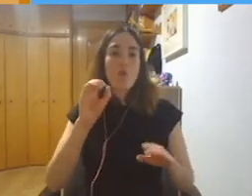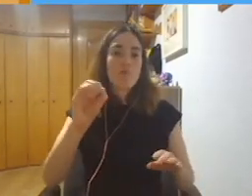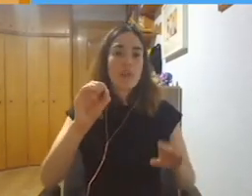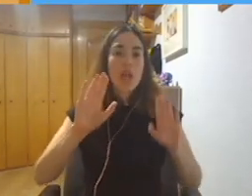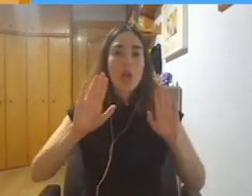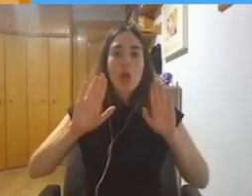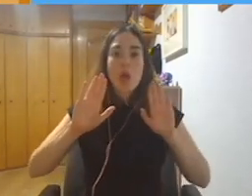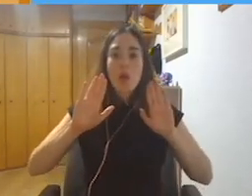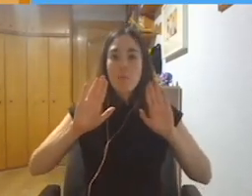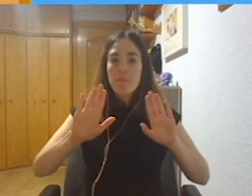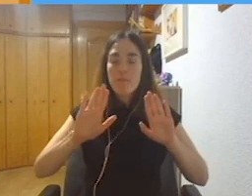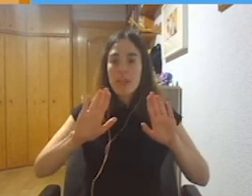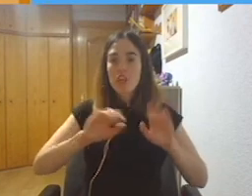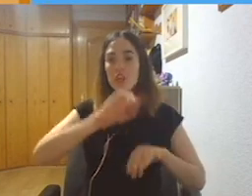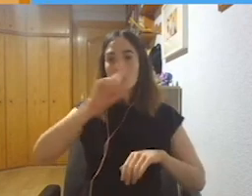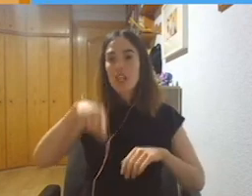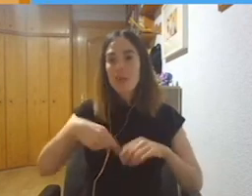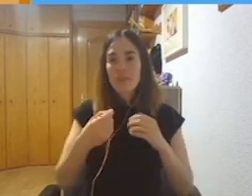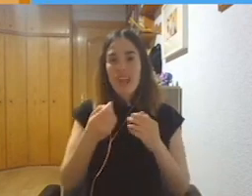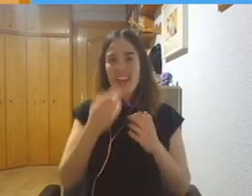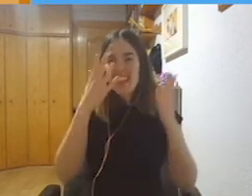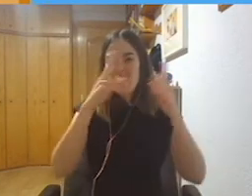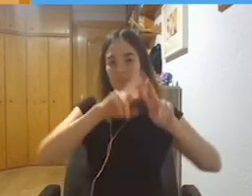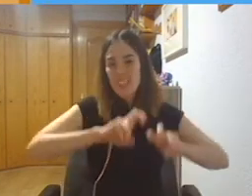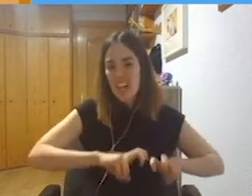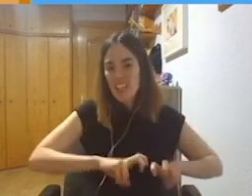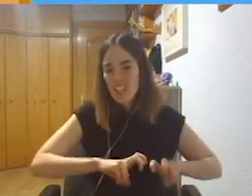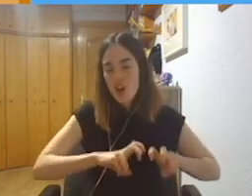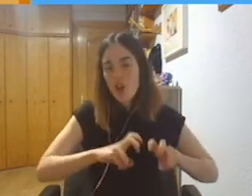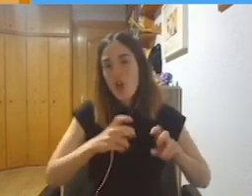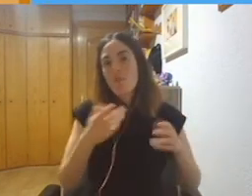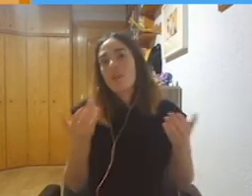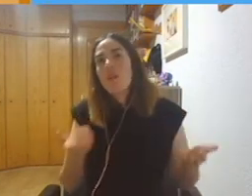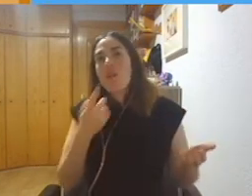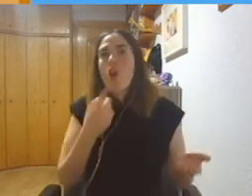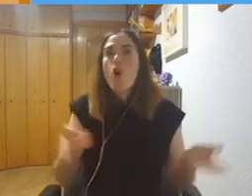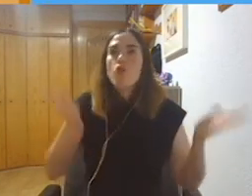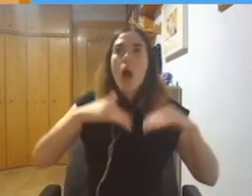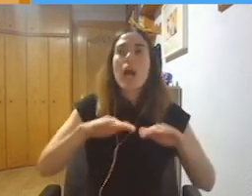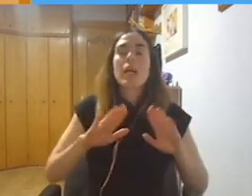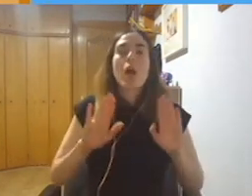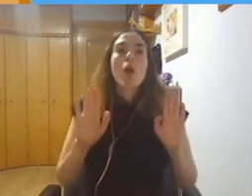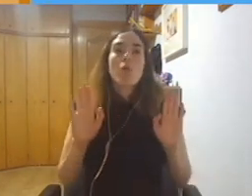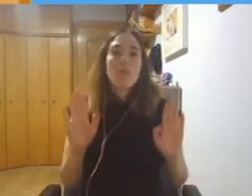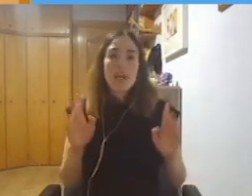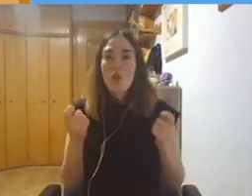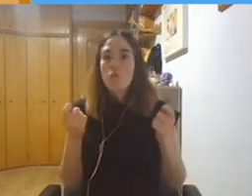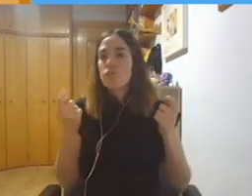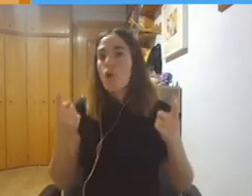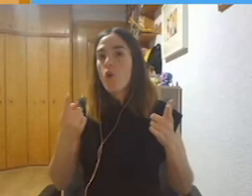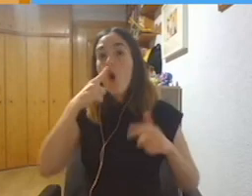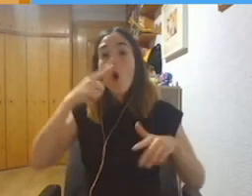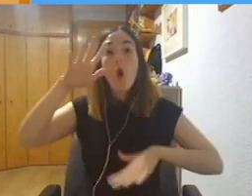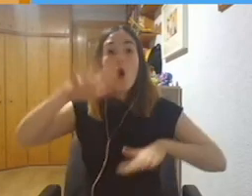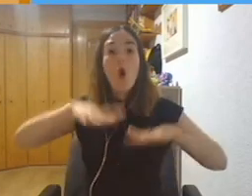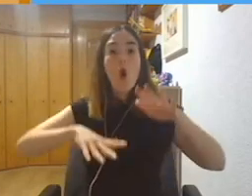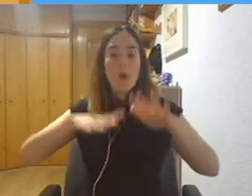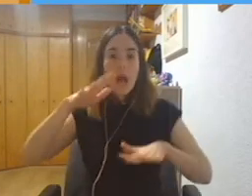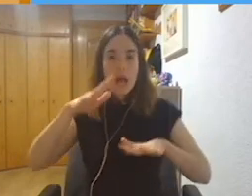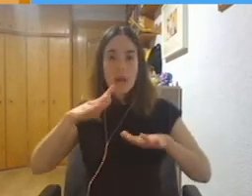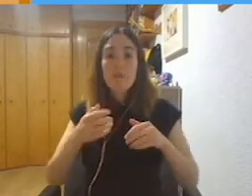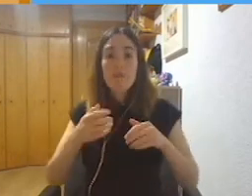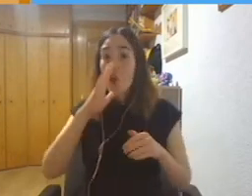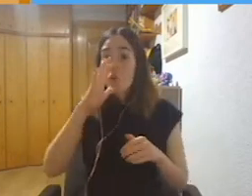era ínfima la cantidad de investigación que la hay, ¿sabes? No voy a decir que no exista, pero era muy poca en